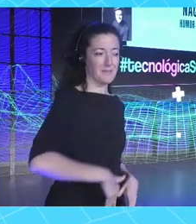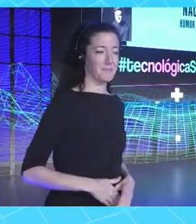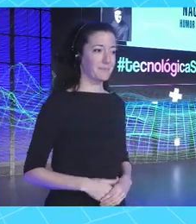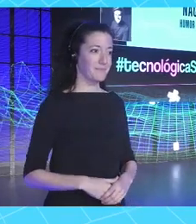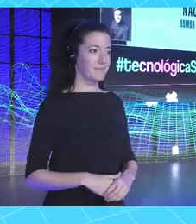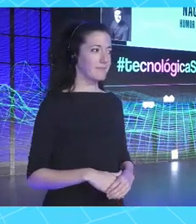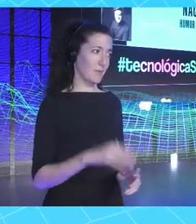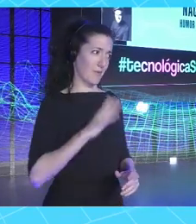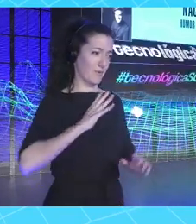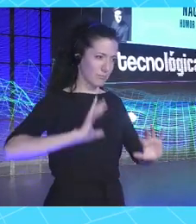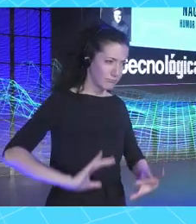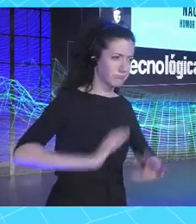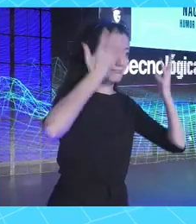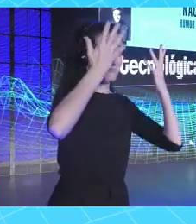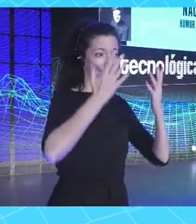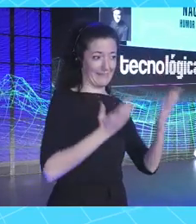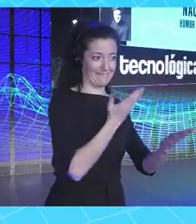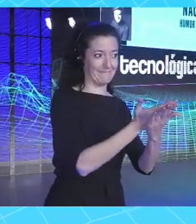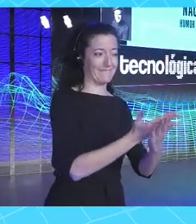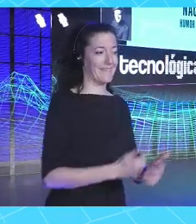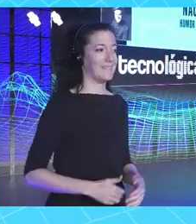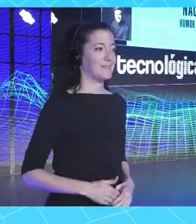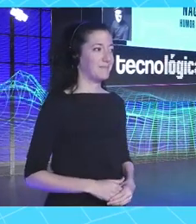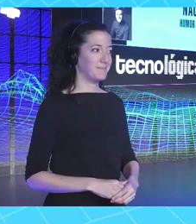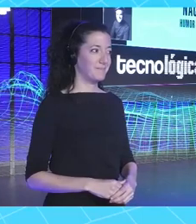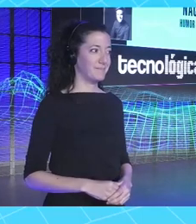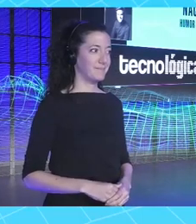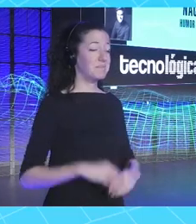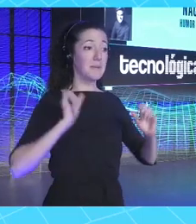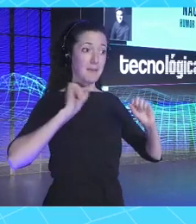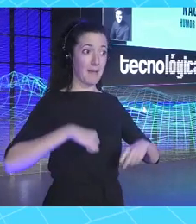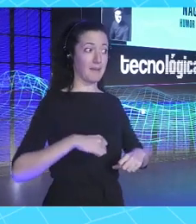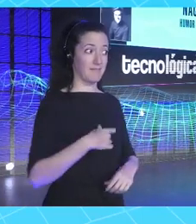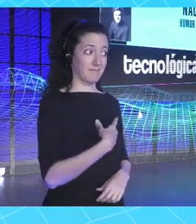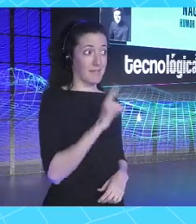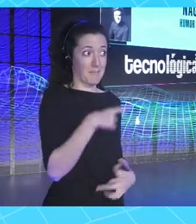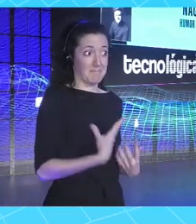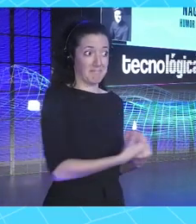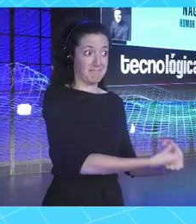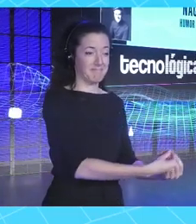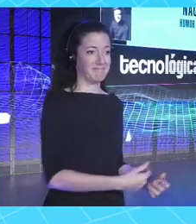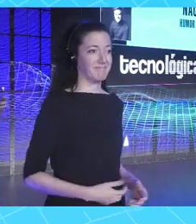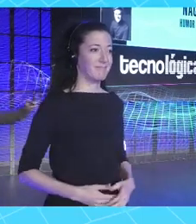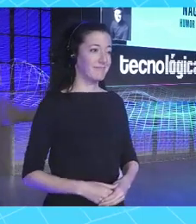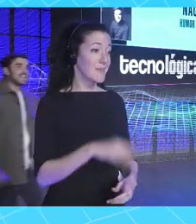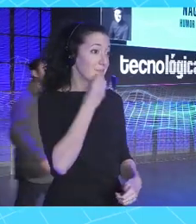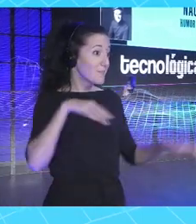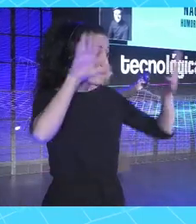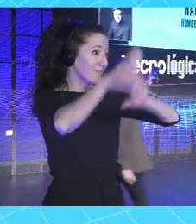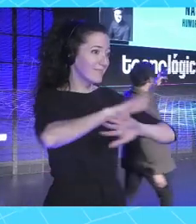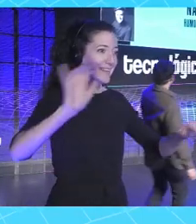darlo todo por favor eso sí que os lo pido vale puedes salir tú también buenas noches